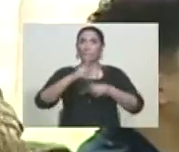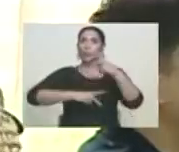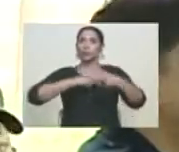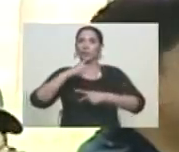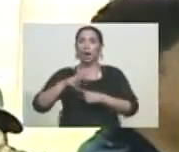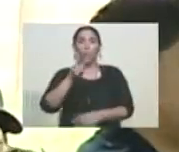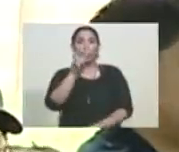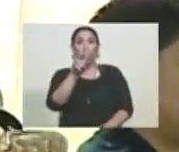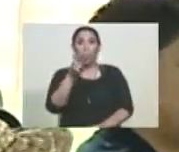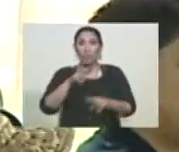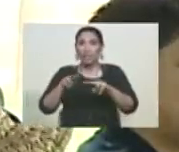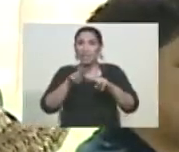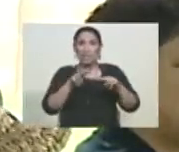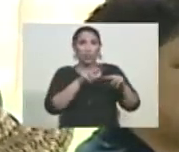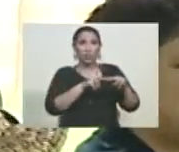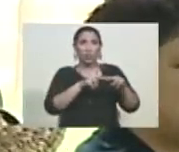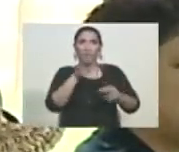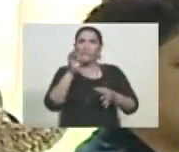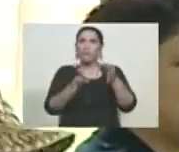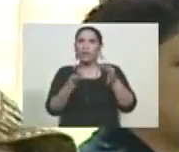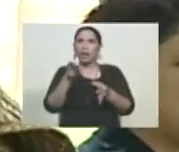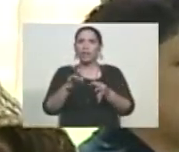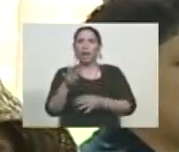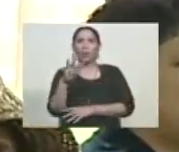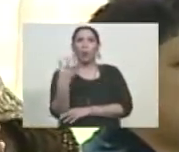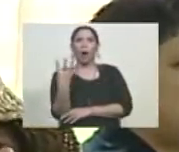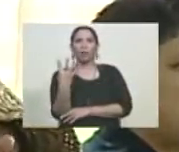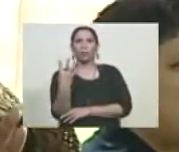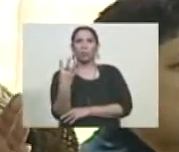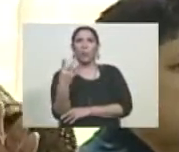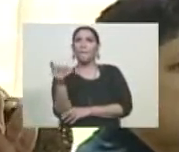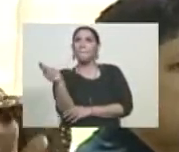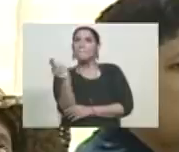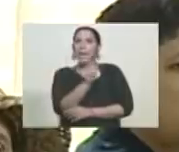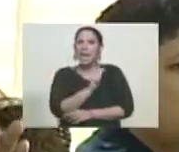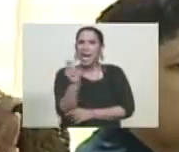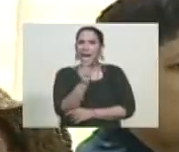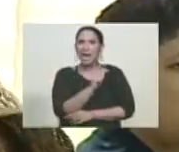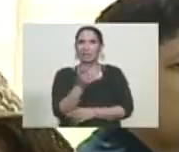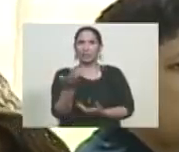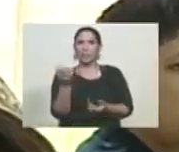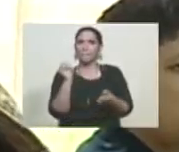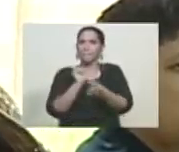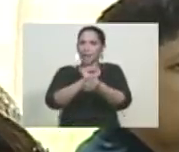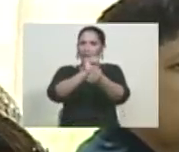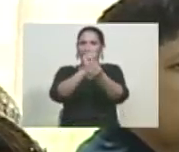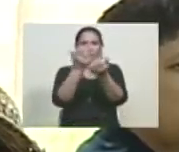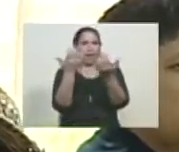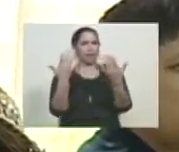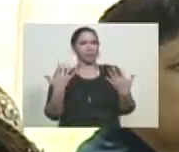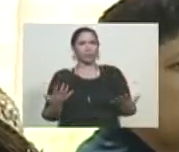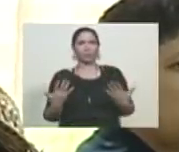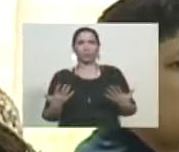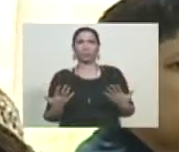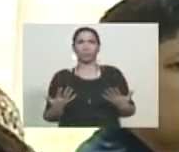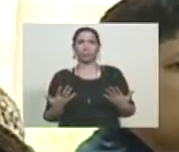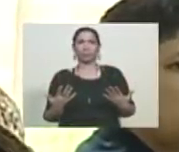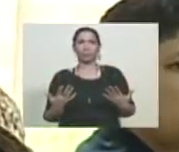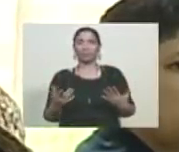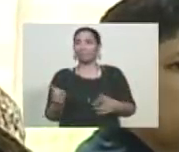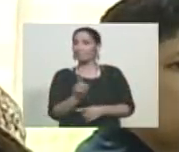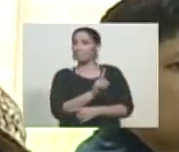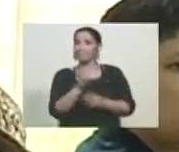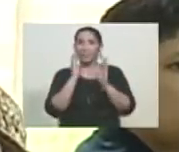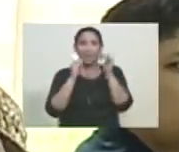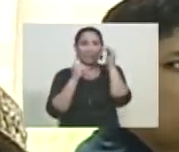edad, por mano de la fiscalía. 4 meses duraron nuestros campesinos presos y no atendieron el